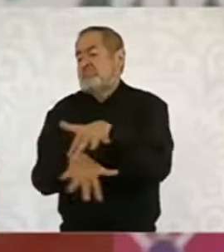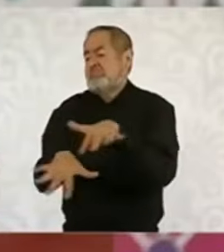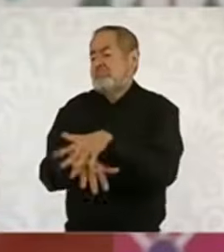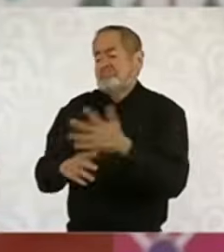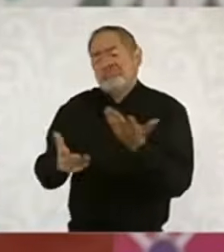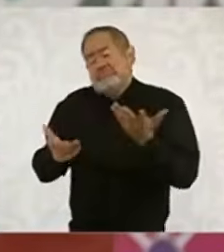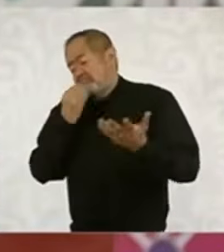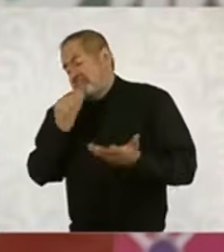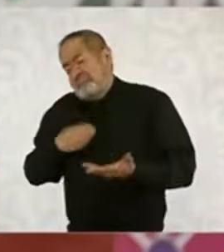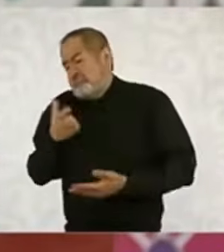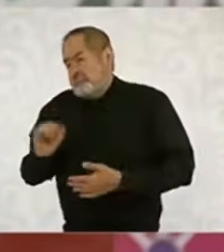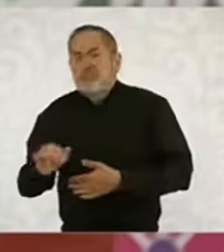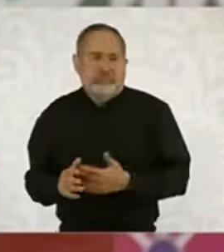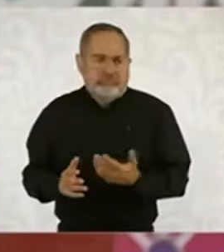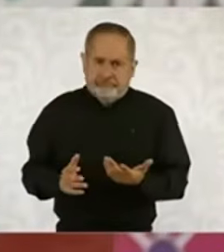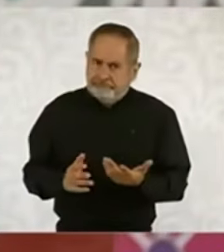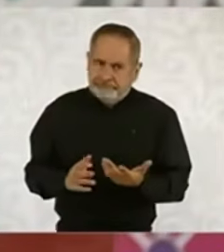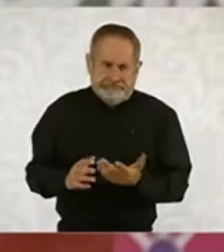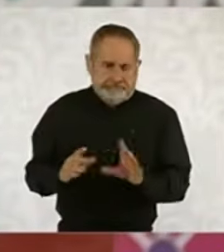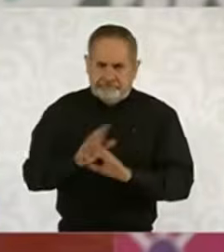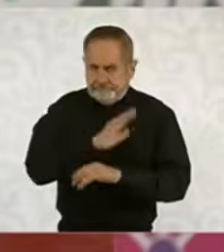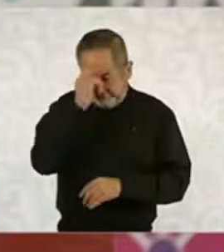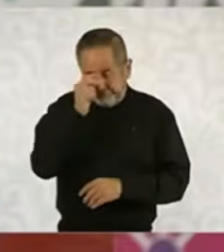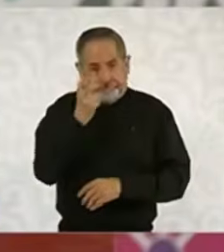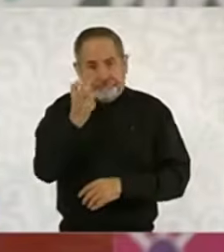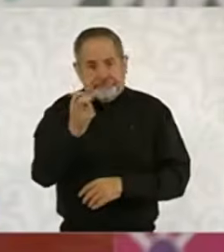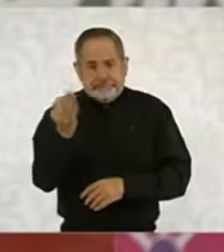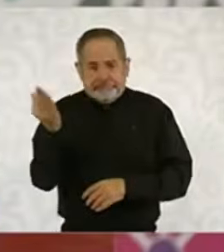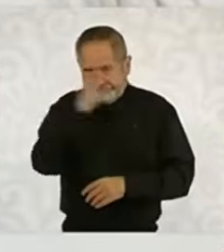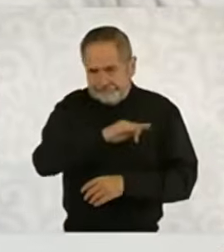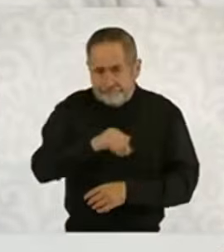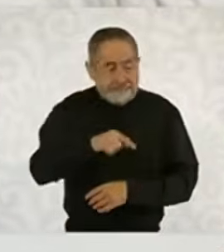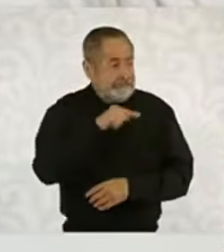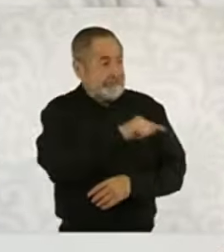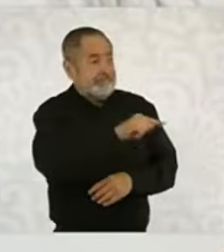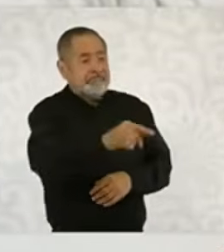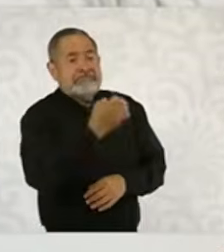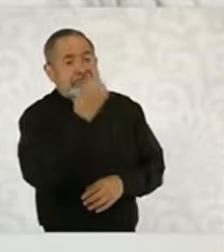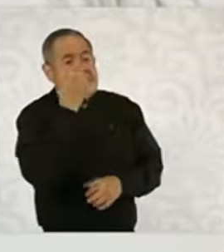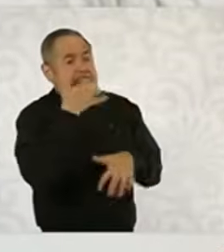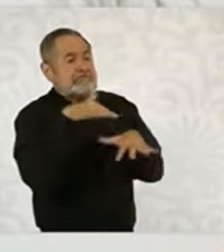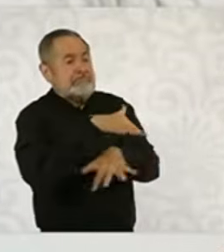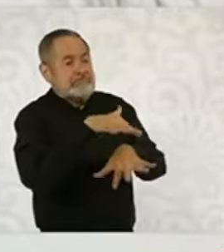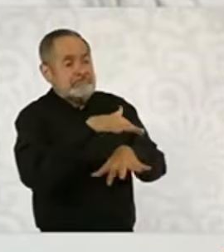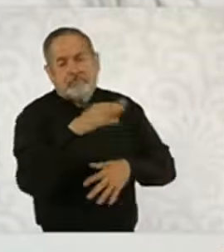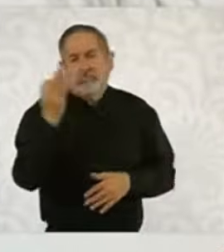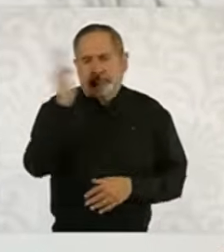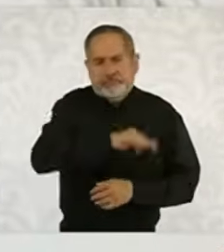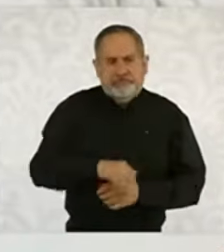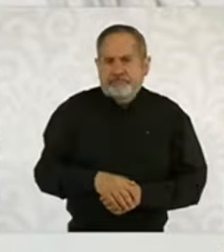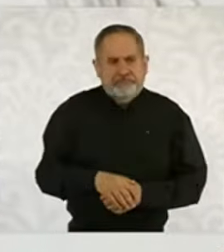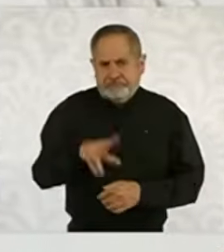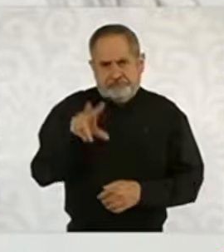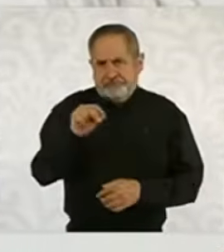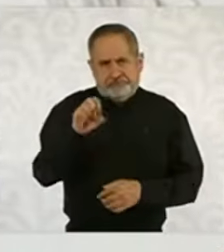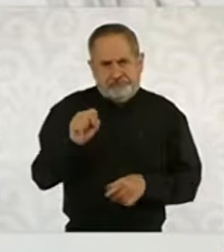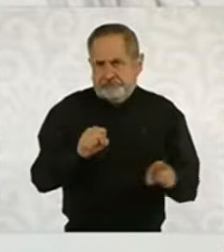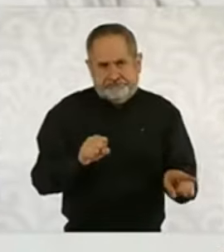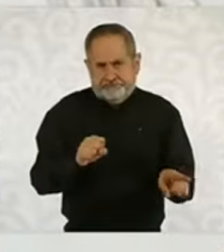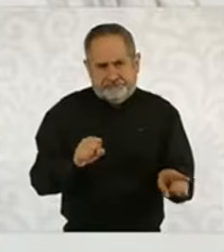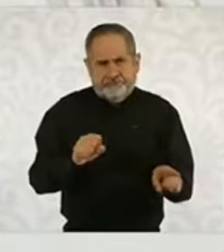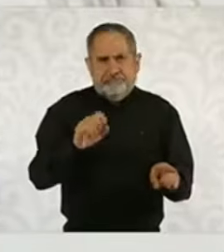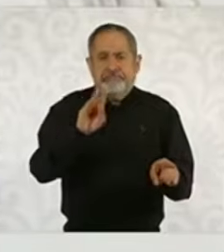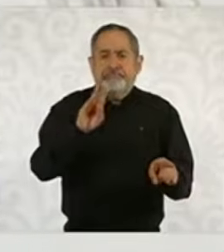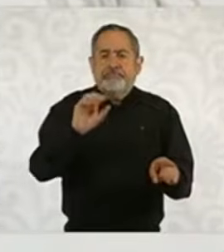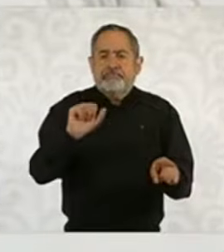comillas. En primer lugar, es falso que sean malos bachilleratos, absolutamente falso. Esta idea de que